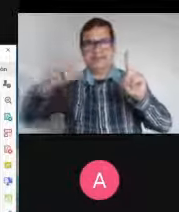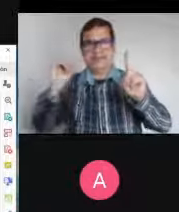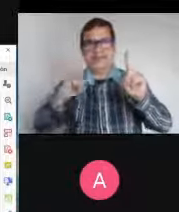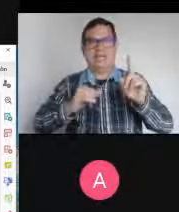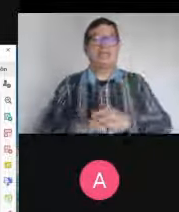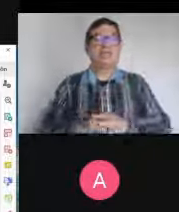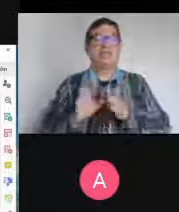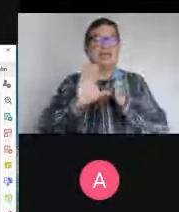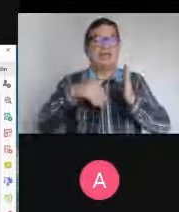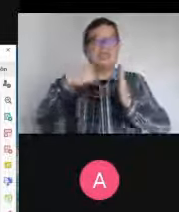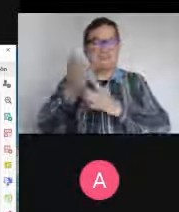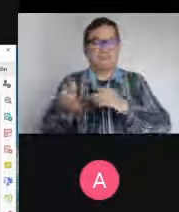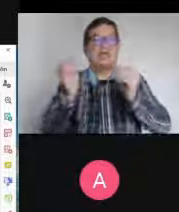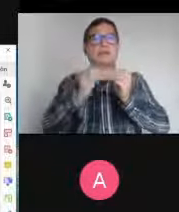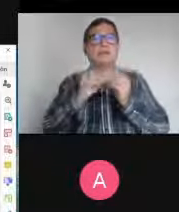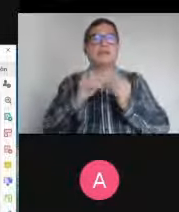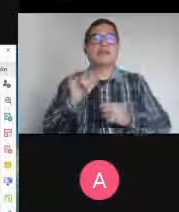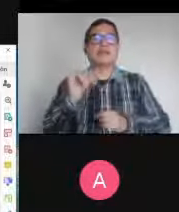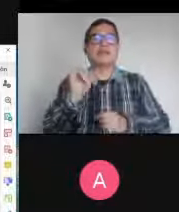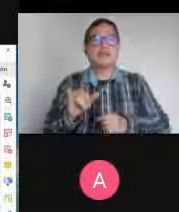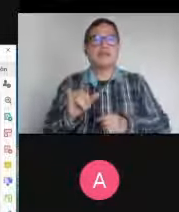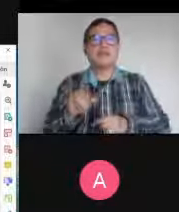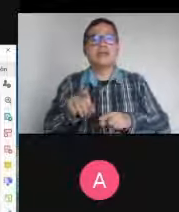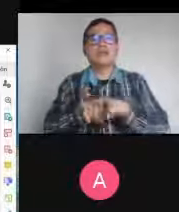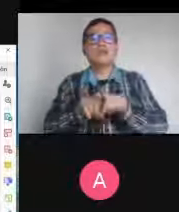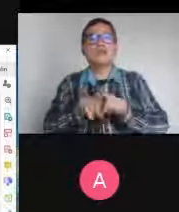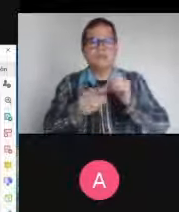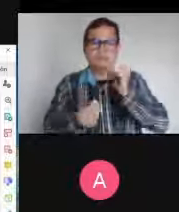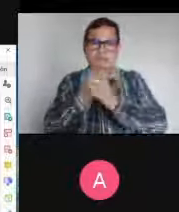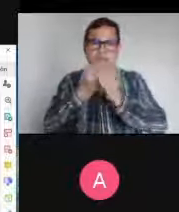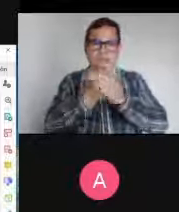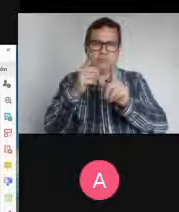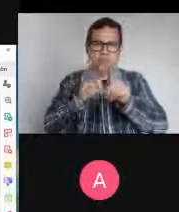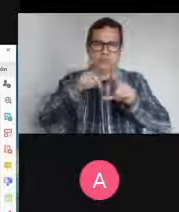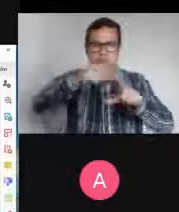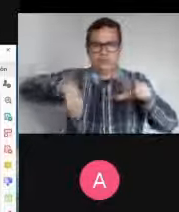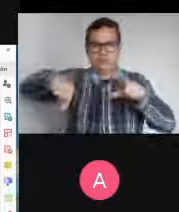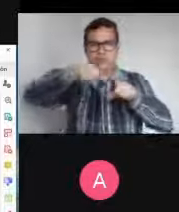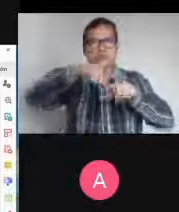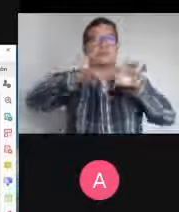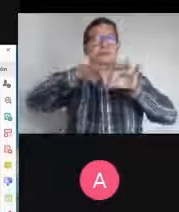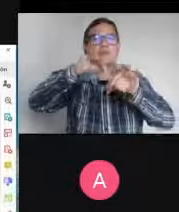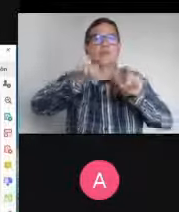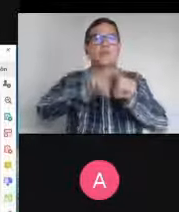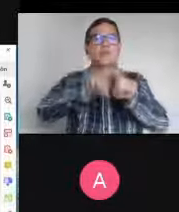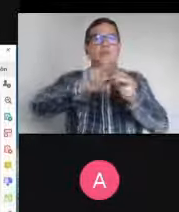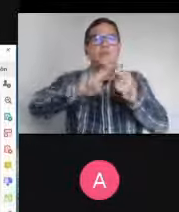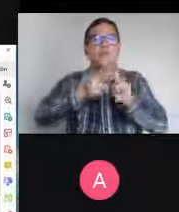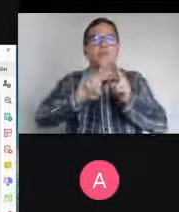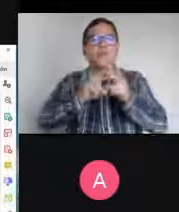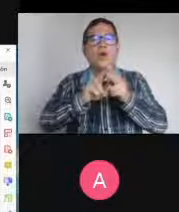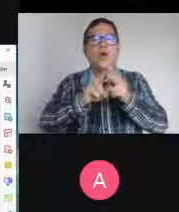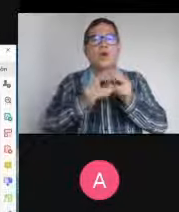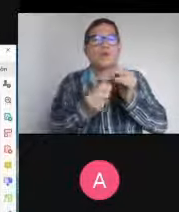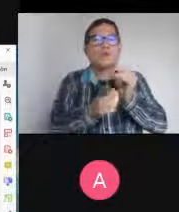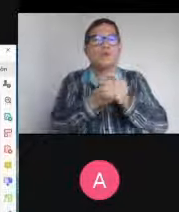más sobre este generador. Lo importante es que ustedes sepan que nuestro circuito va a ser las veces de fuente. Va a ser el que va a alimentar nuestro